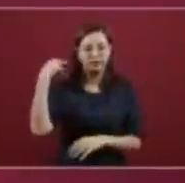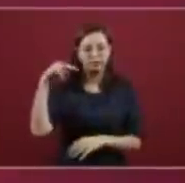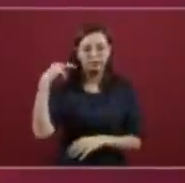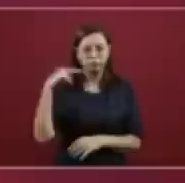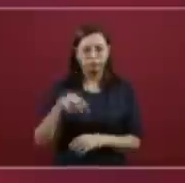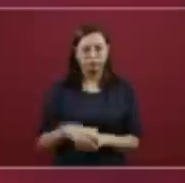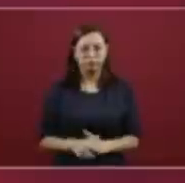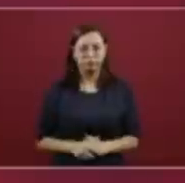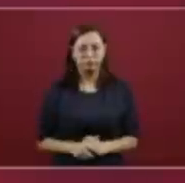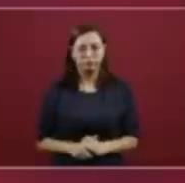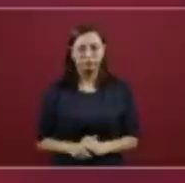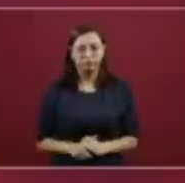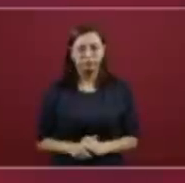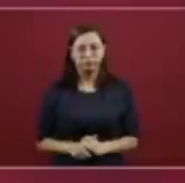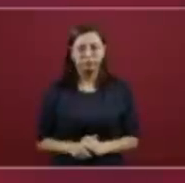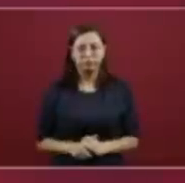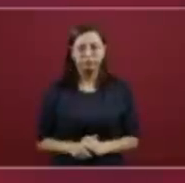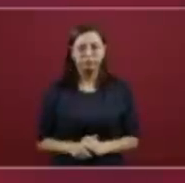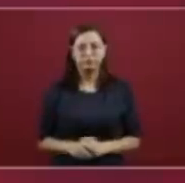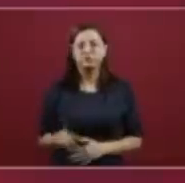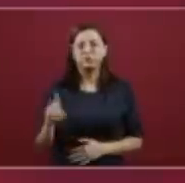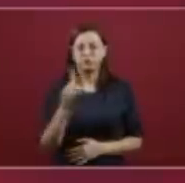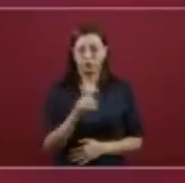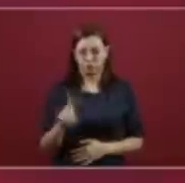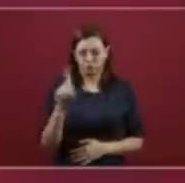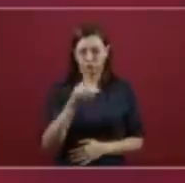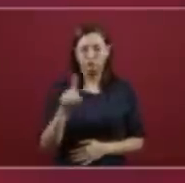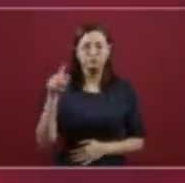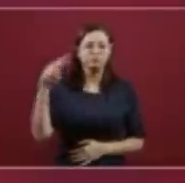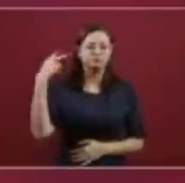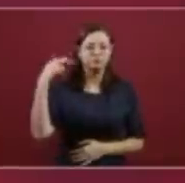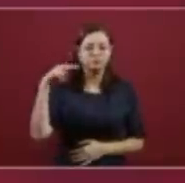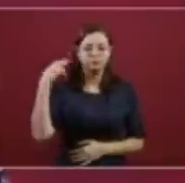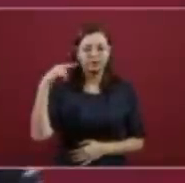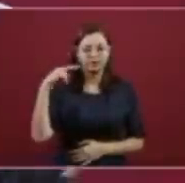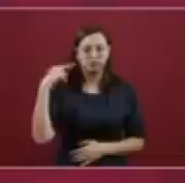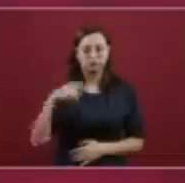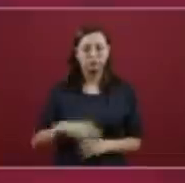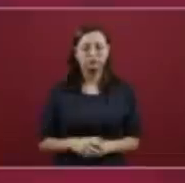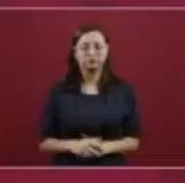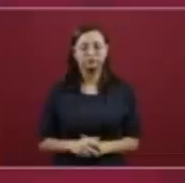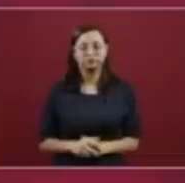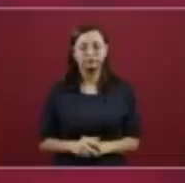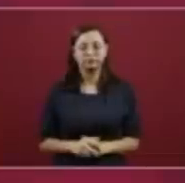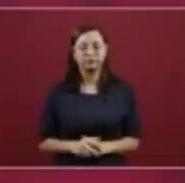Vamos a estar en Veracruz el domingo y el lunes